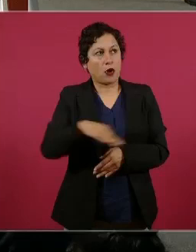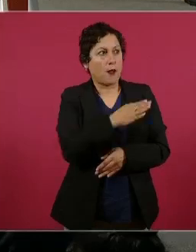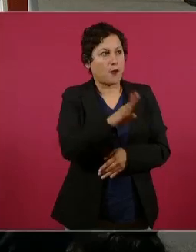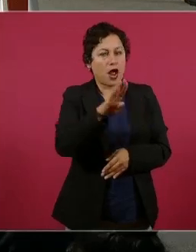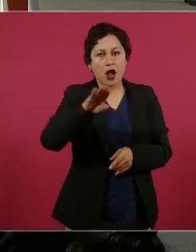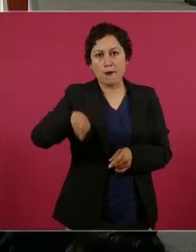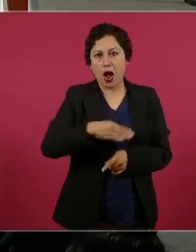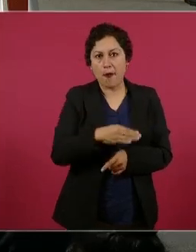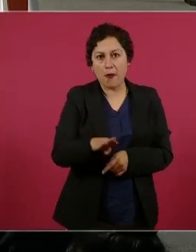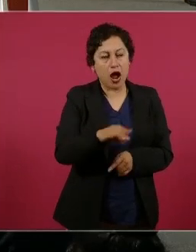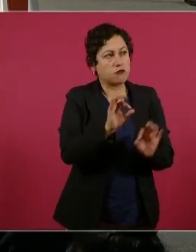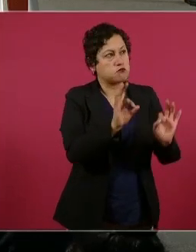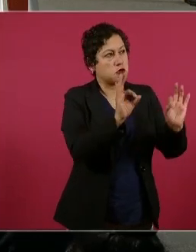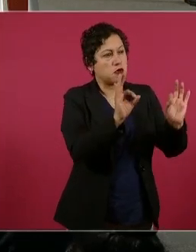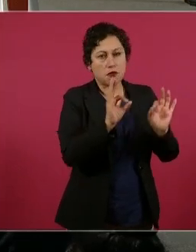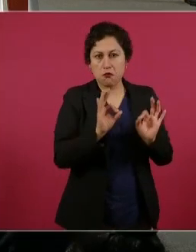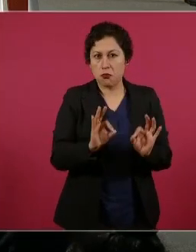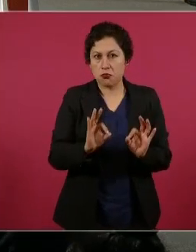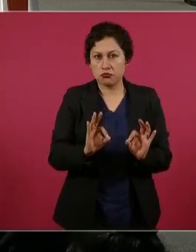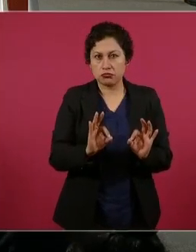carreteras en buen estado.